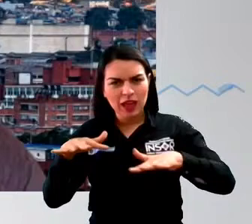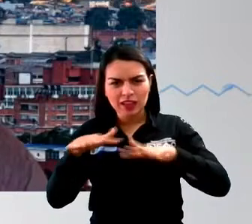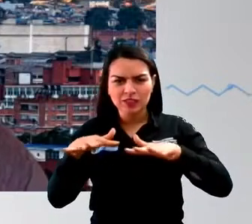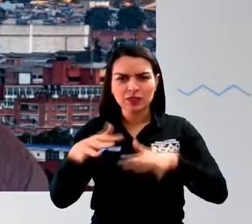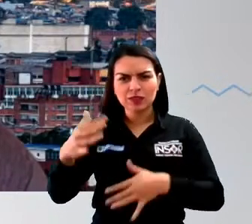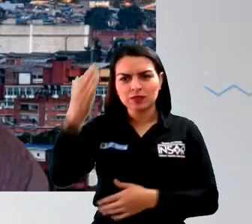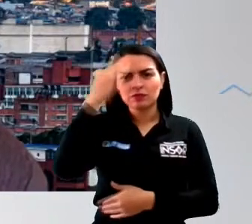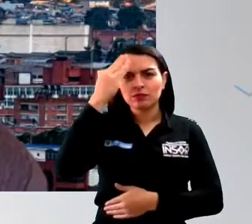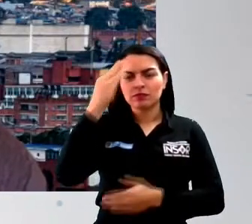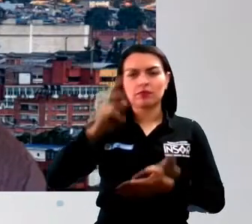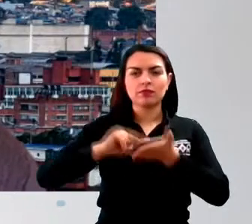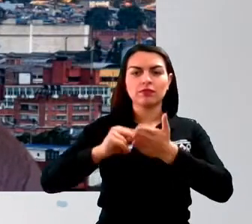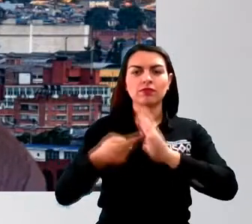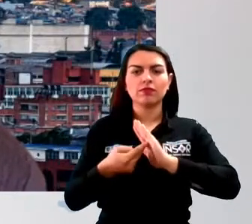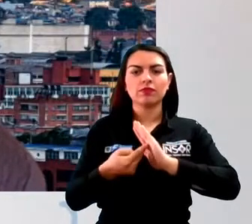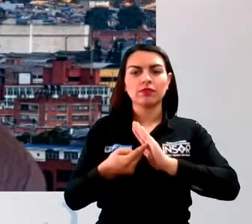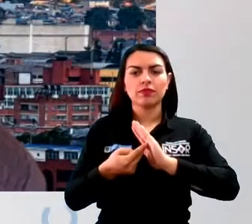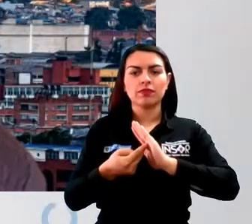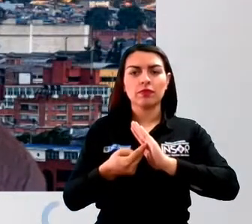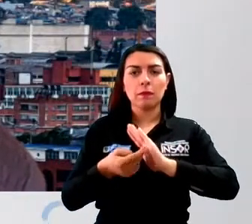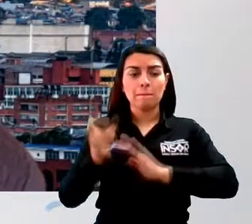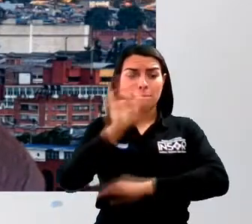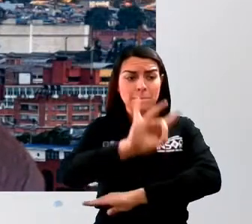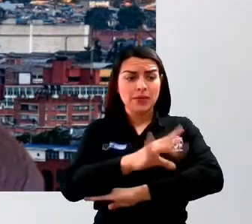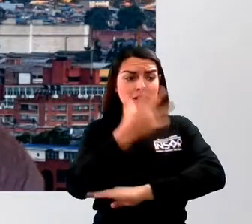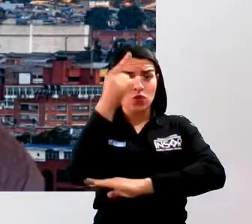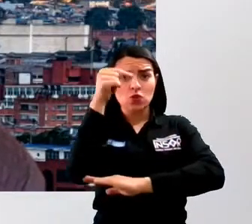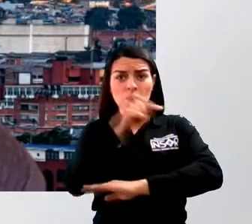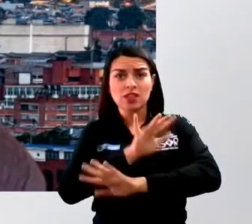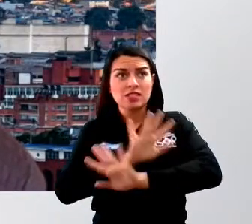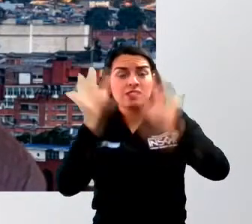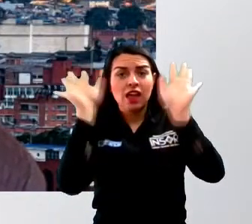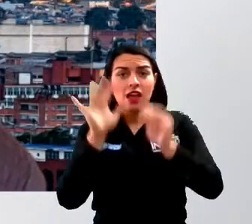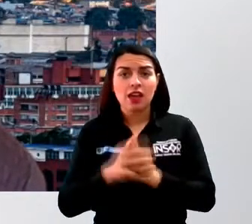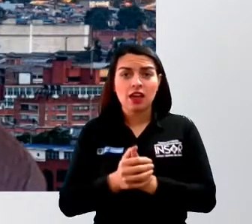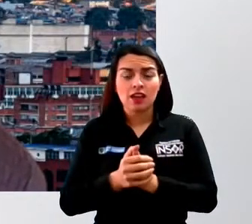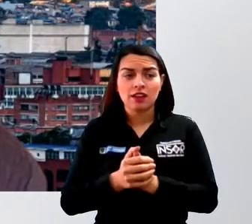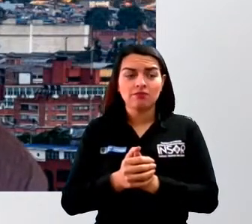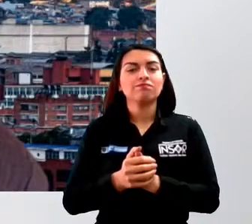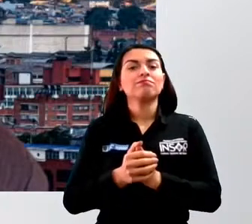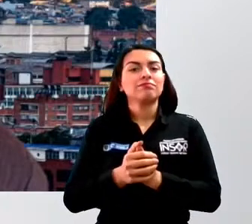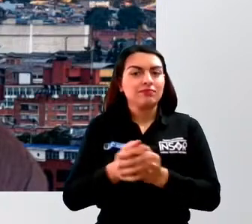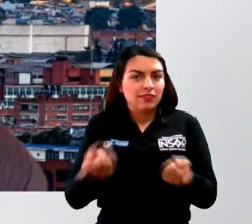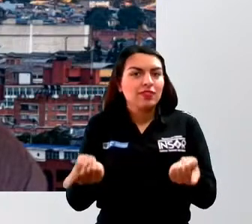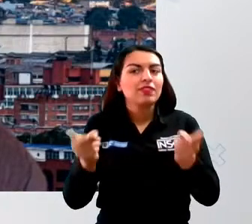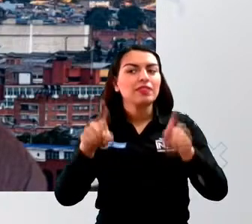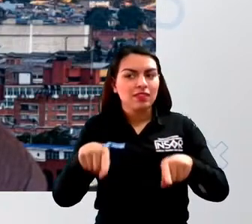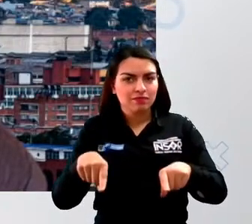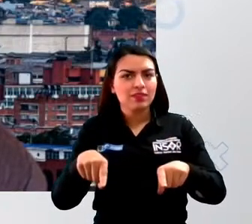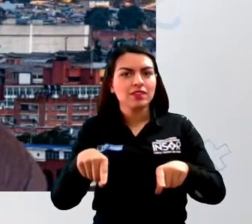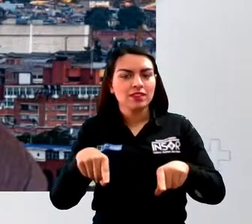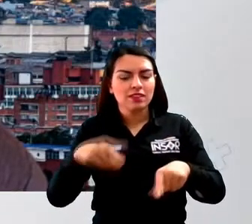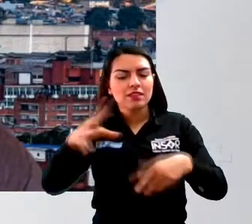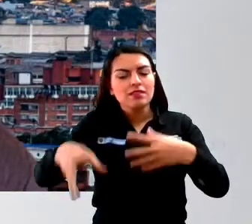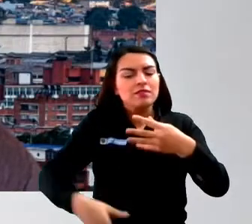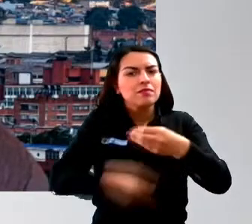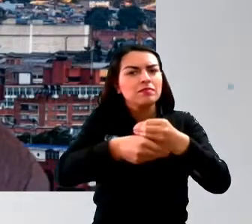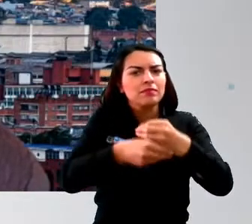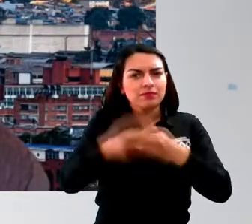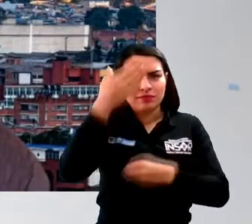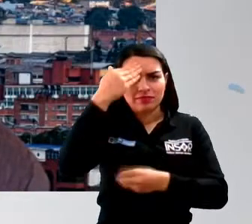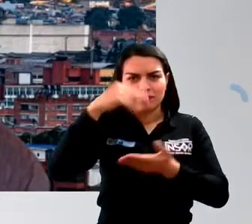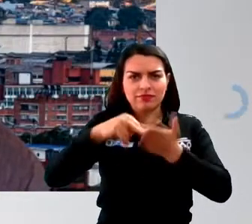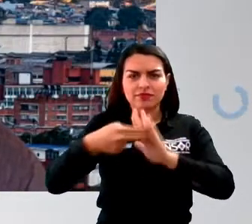simplemente sumarle virtualidad a la presencialidad, sino es encontrar distintas